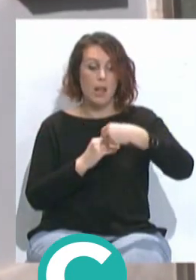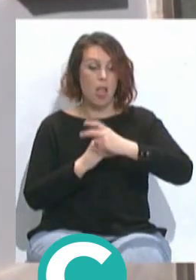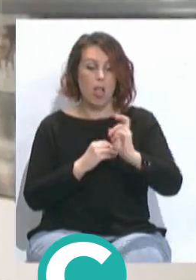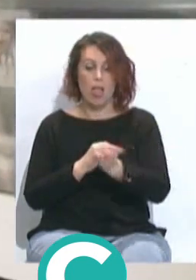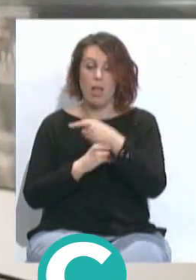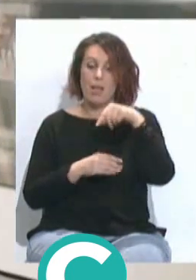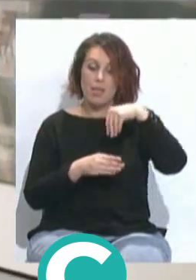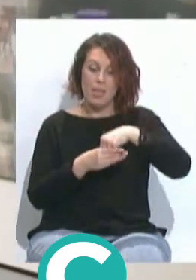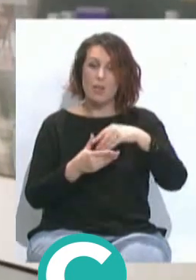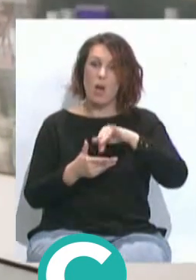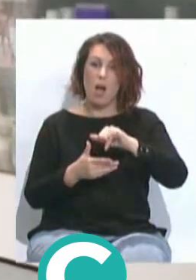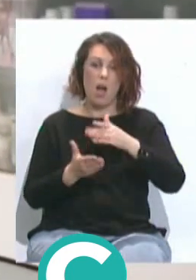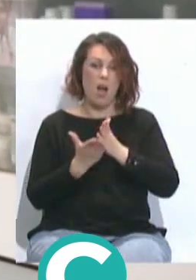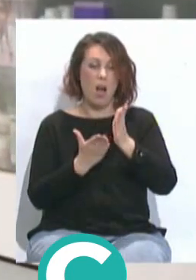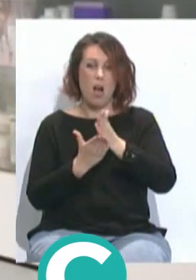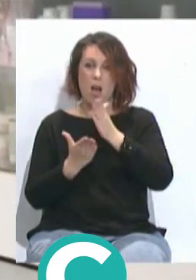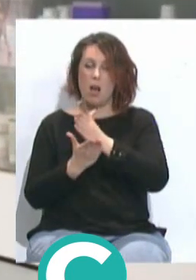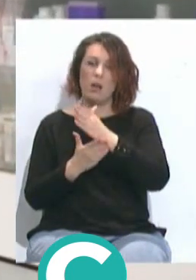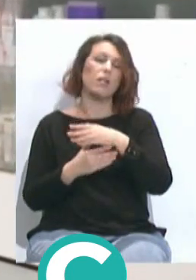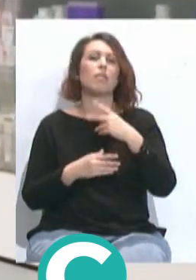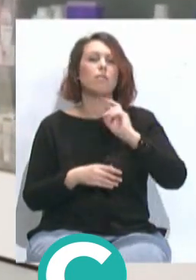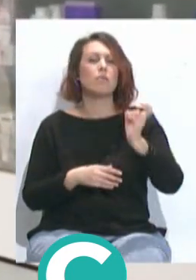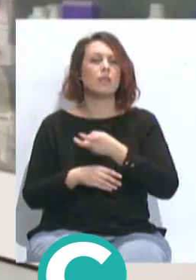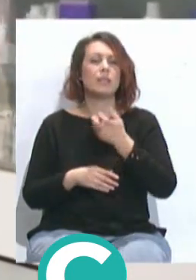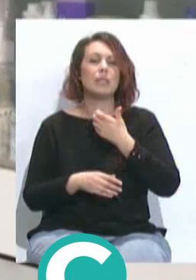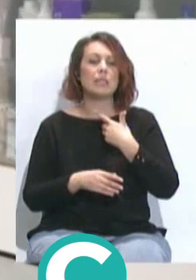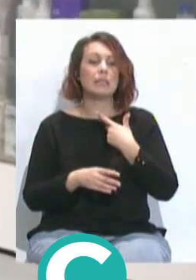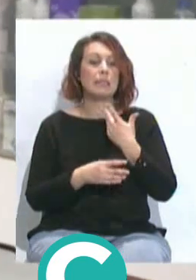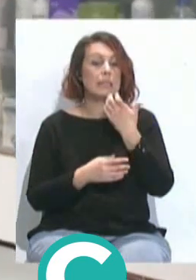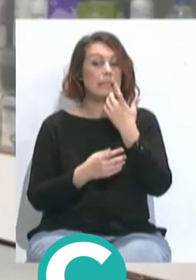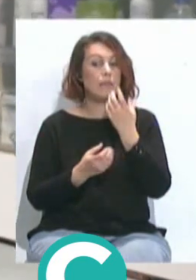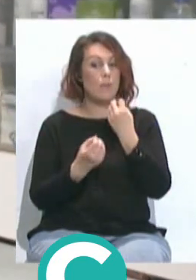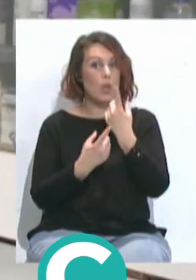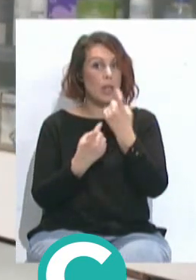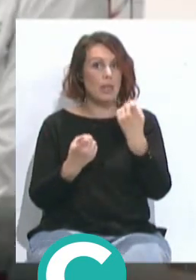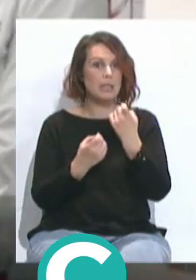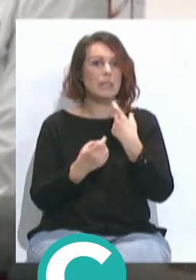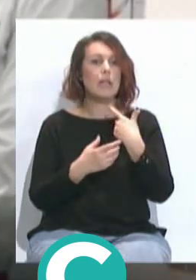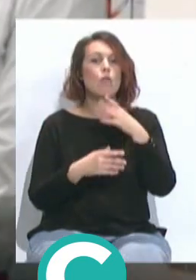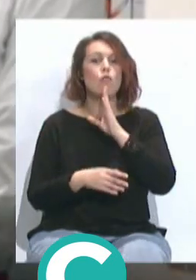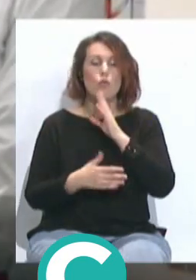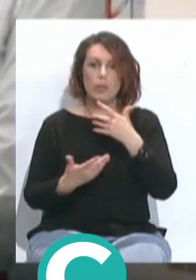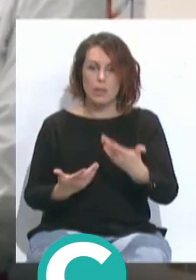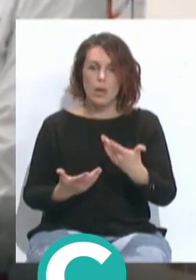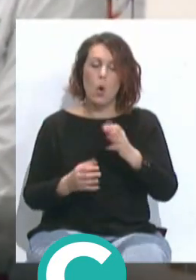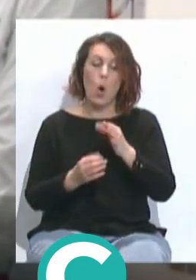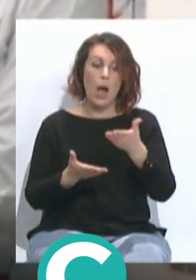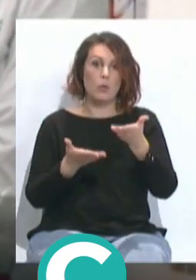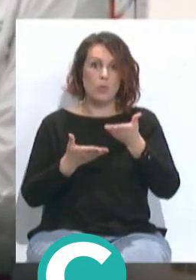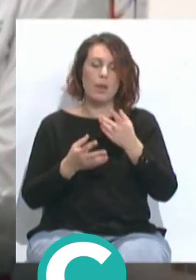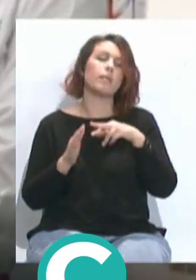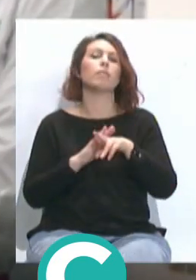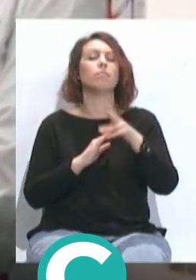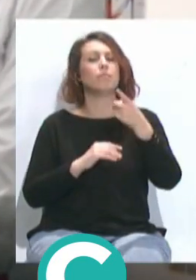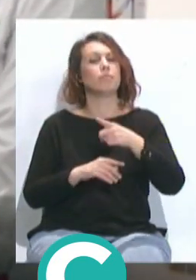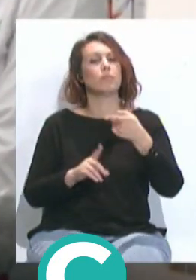se concretan los diferentes canales a los que acudir en caso de necesitar información o asistencia así como los recursos que